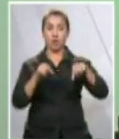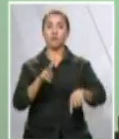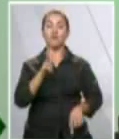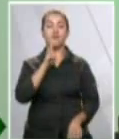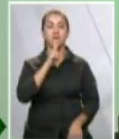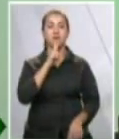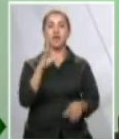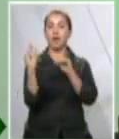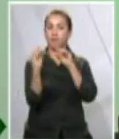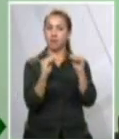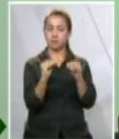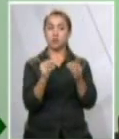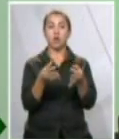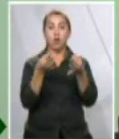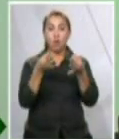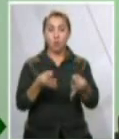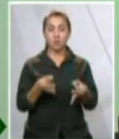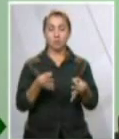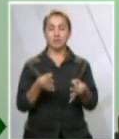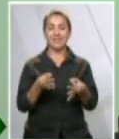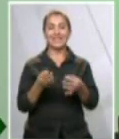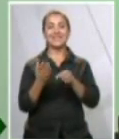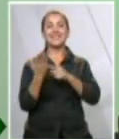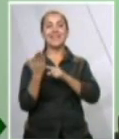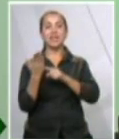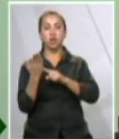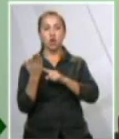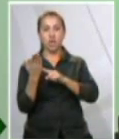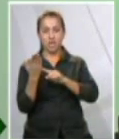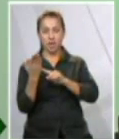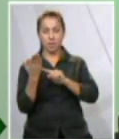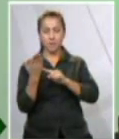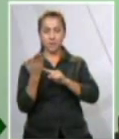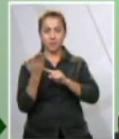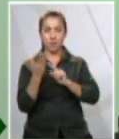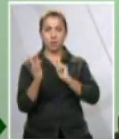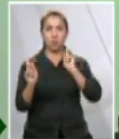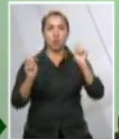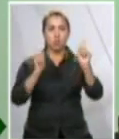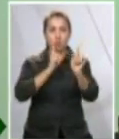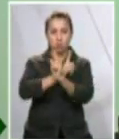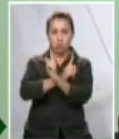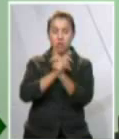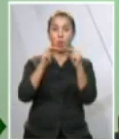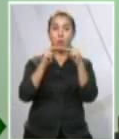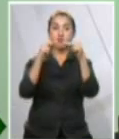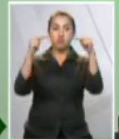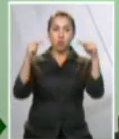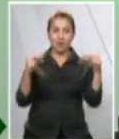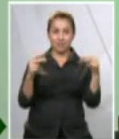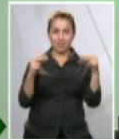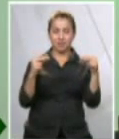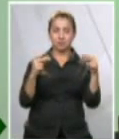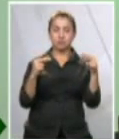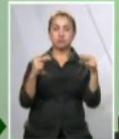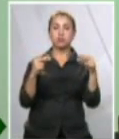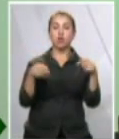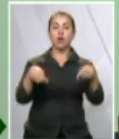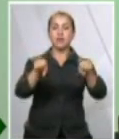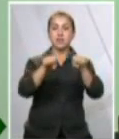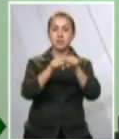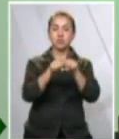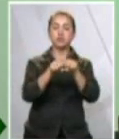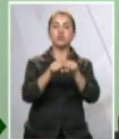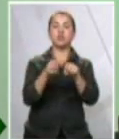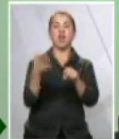viernes, hablando justamente de la tecnología y cómo se transforma en puente para abrir nuevos horizontes